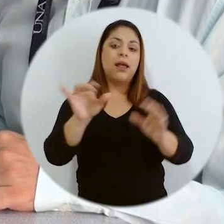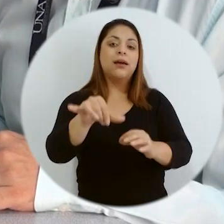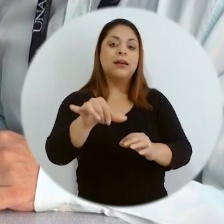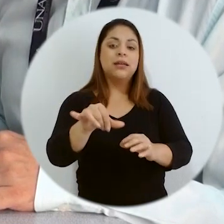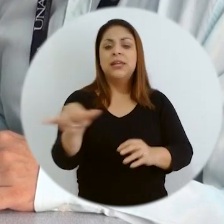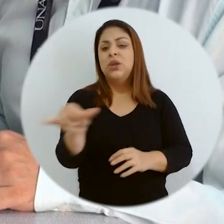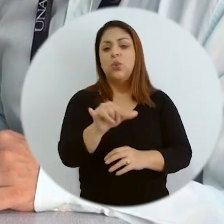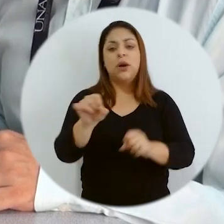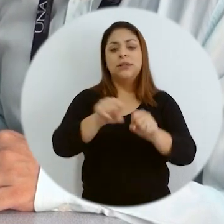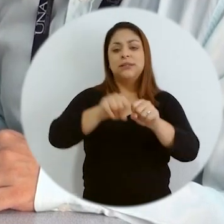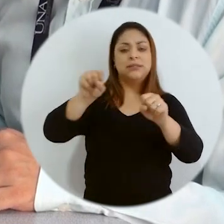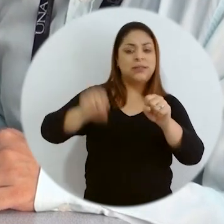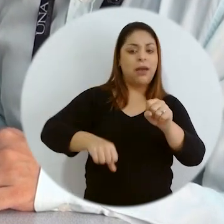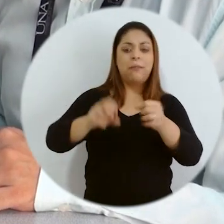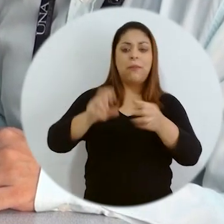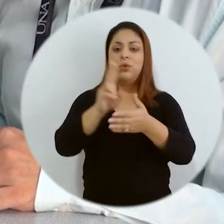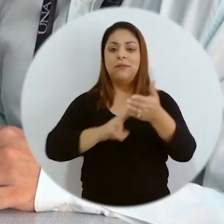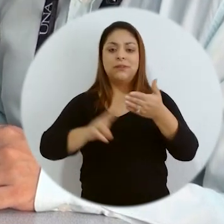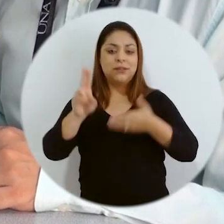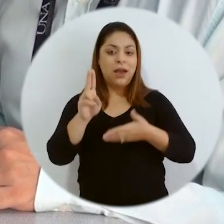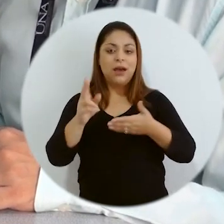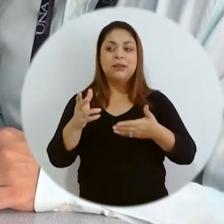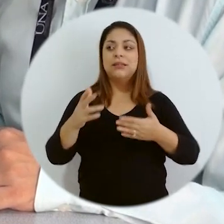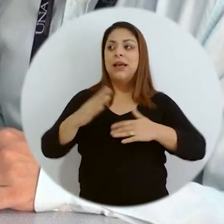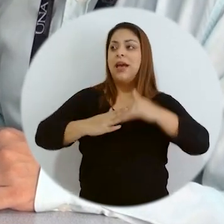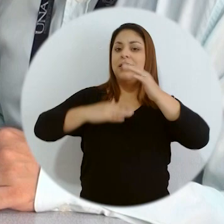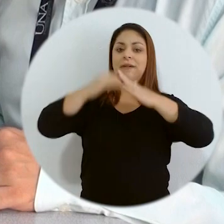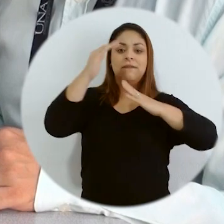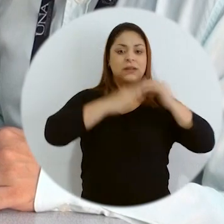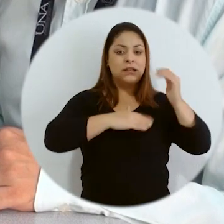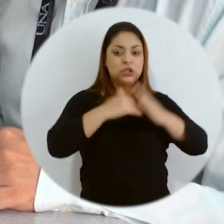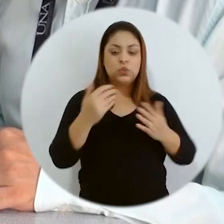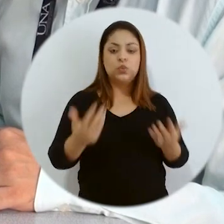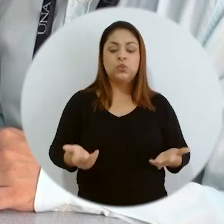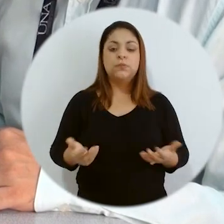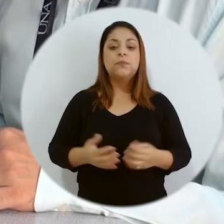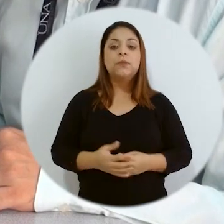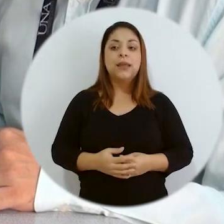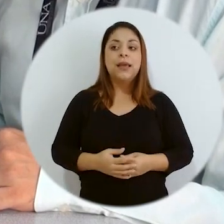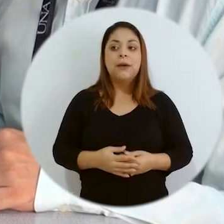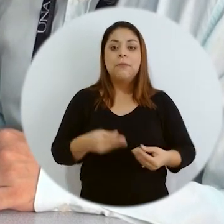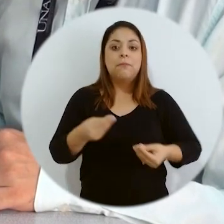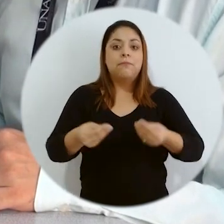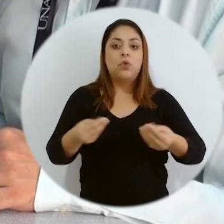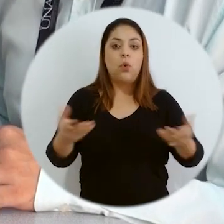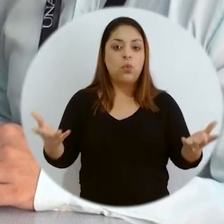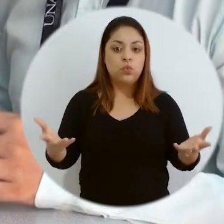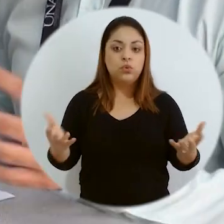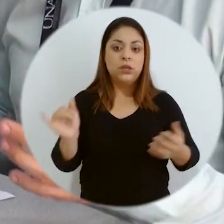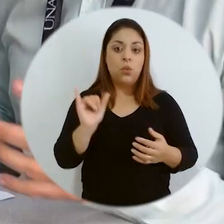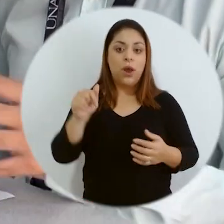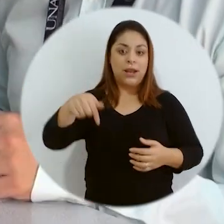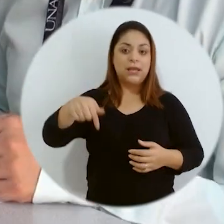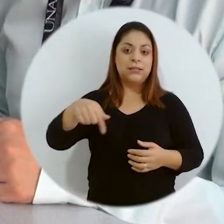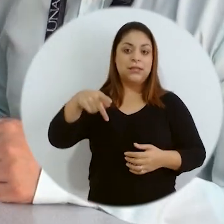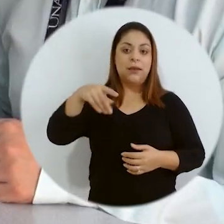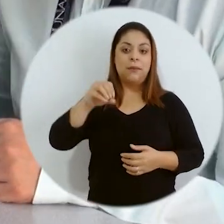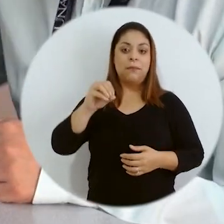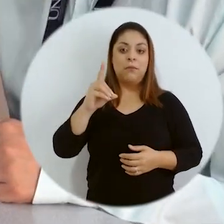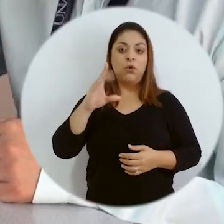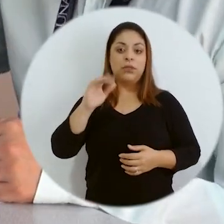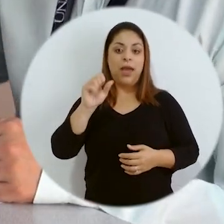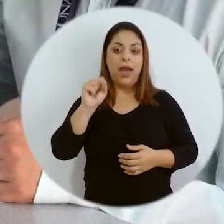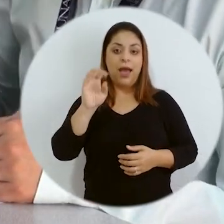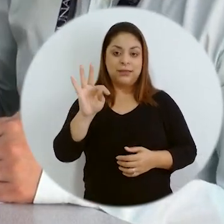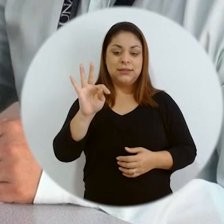sea accesible. Igual todos los sistemas que usamos en la universidad, los mismos edificios, ¿verdad? Y los Tanto productos que se generan.